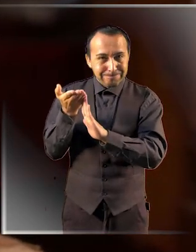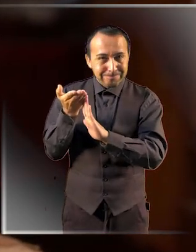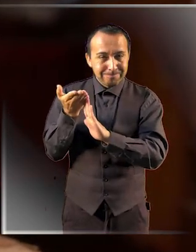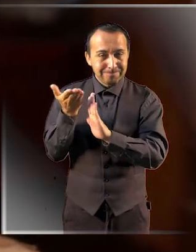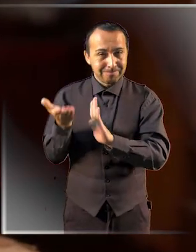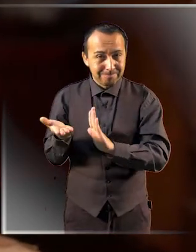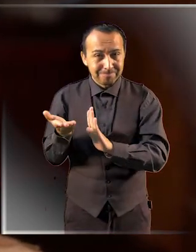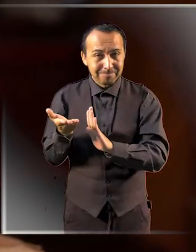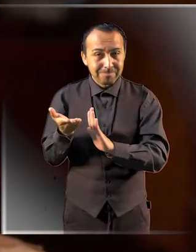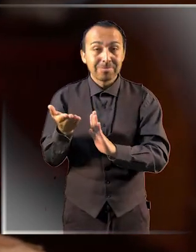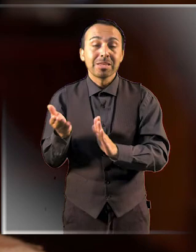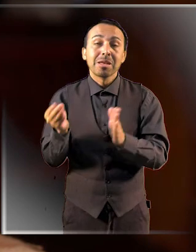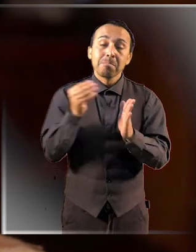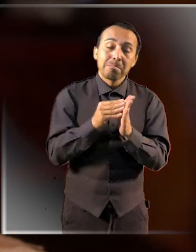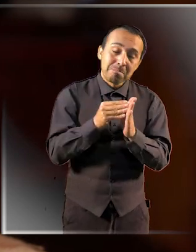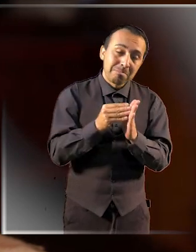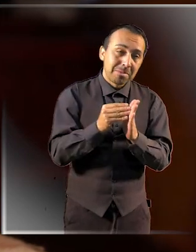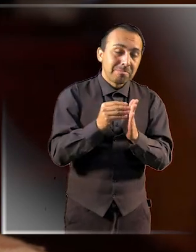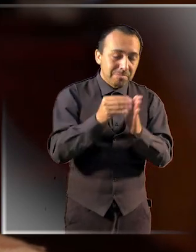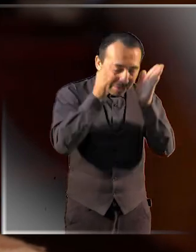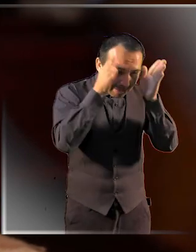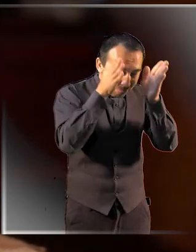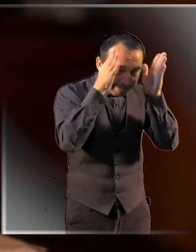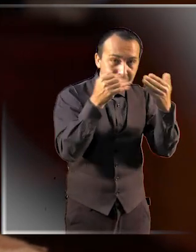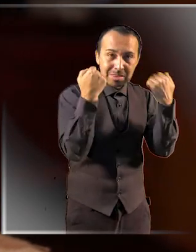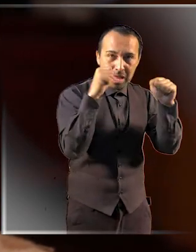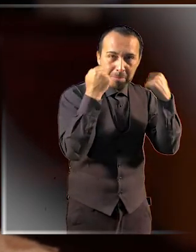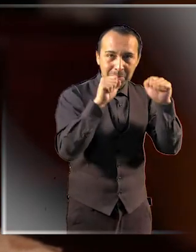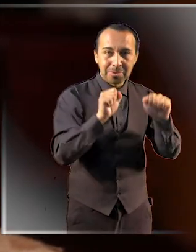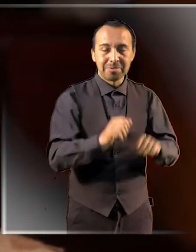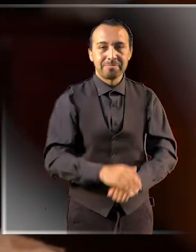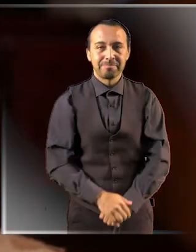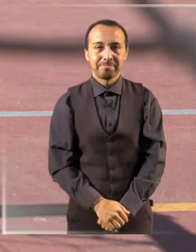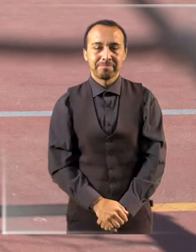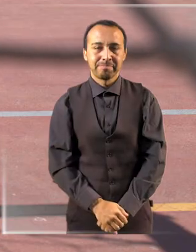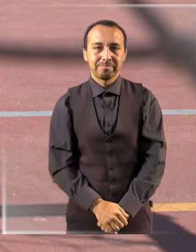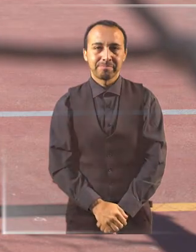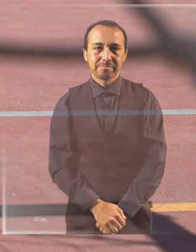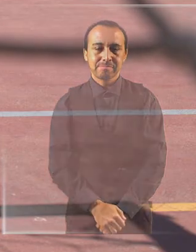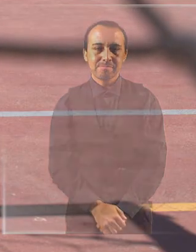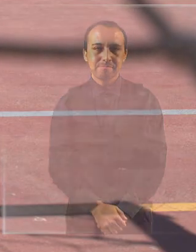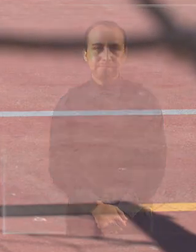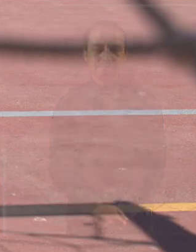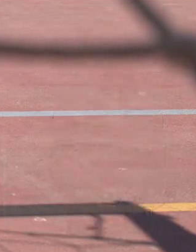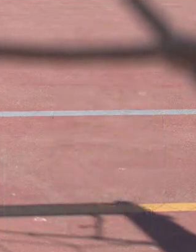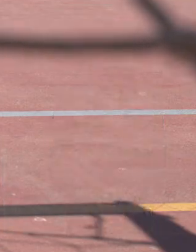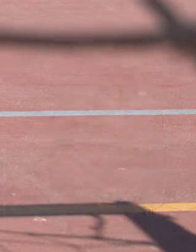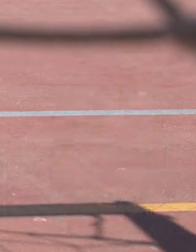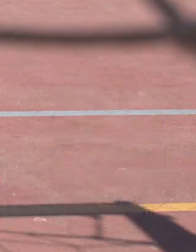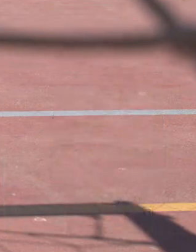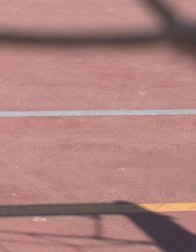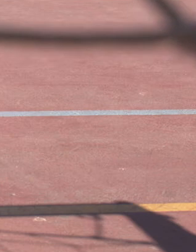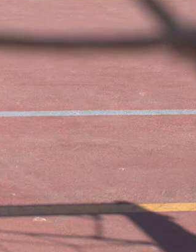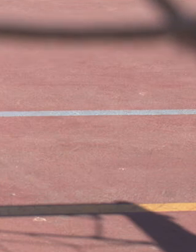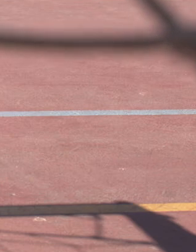Deslizándose sobre su patineta, Emanuel realiza un circuito de conos y finaliza lanzando la pelota al arco.